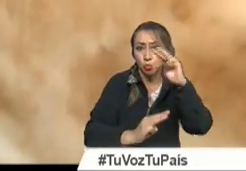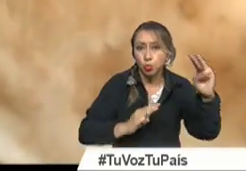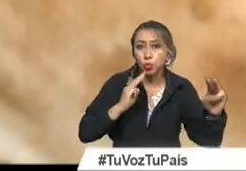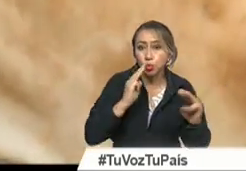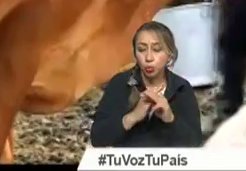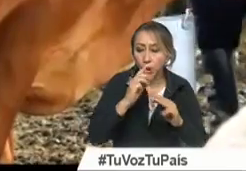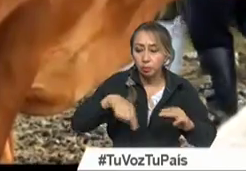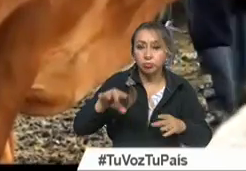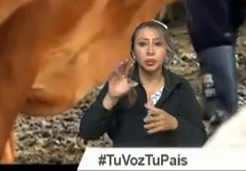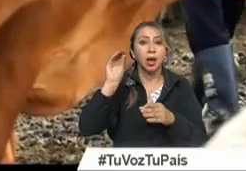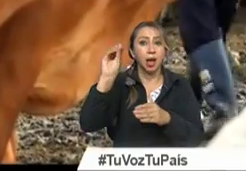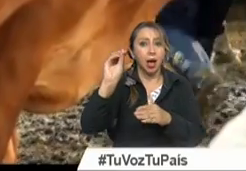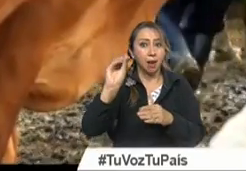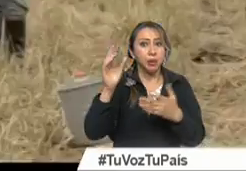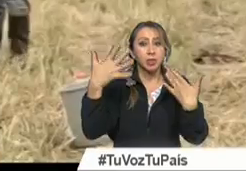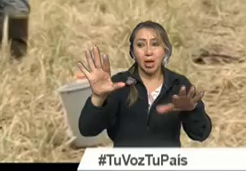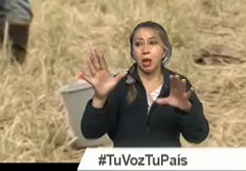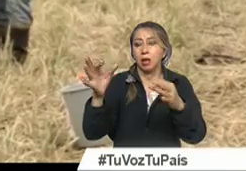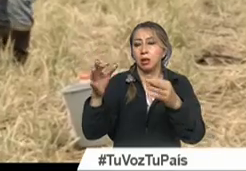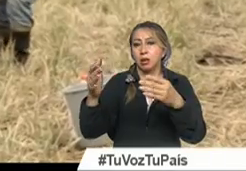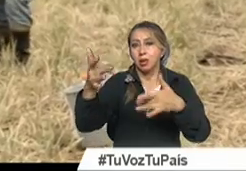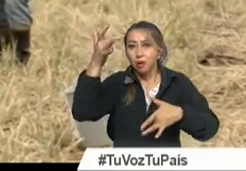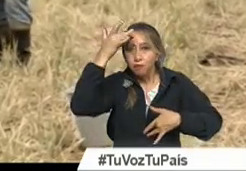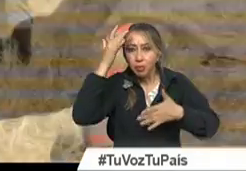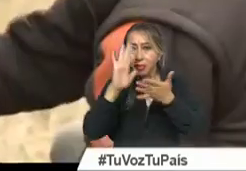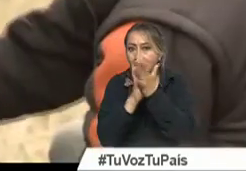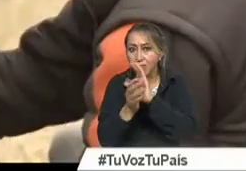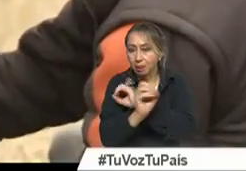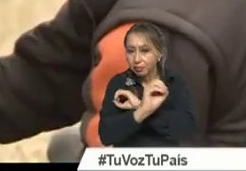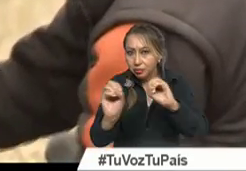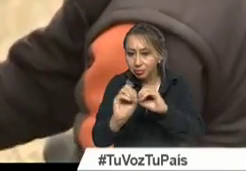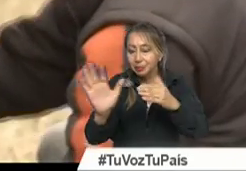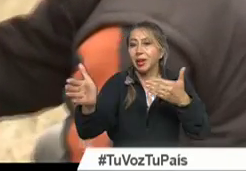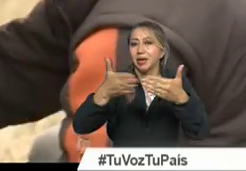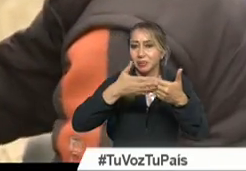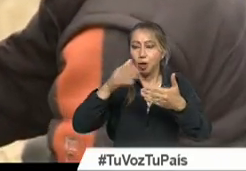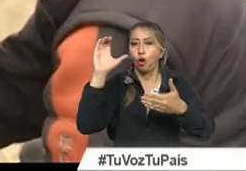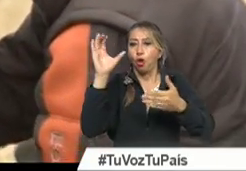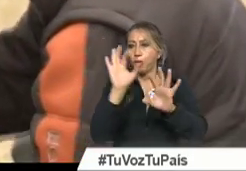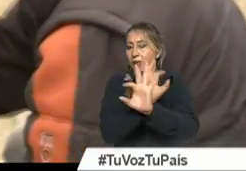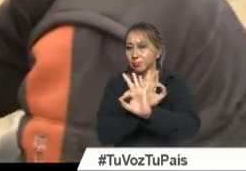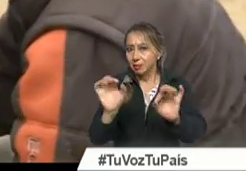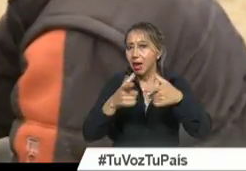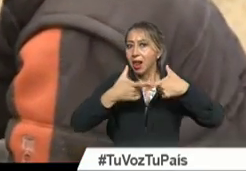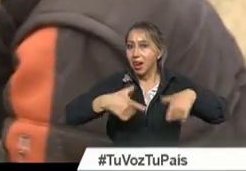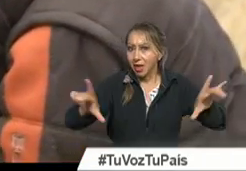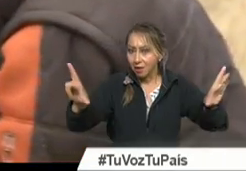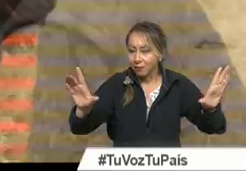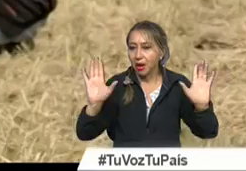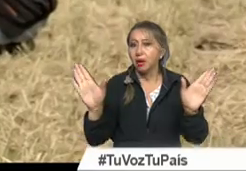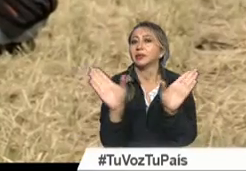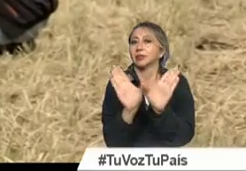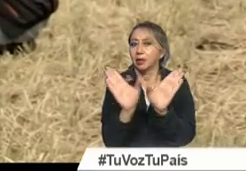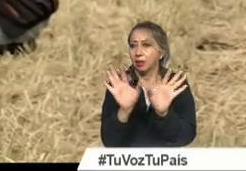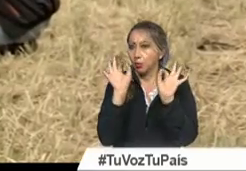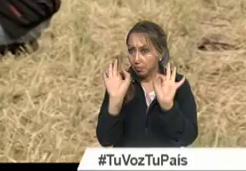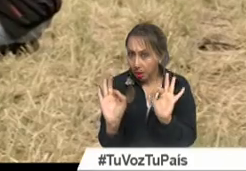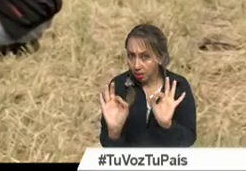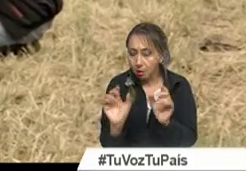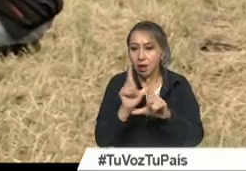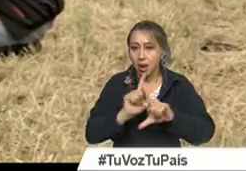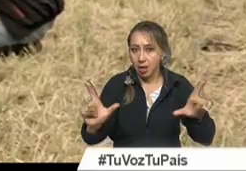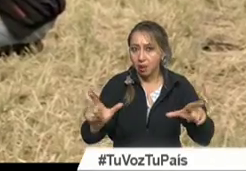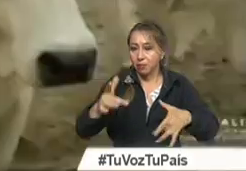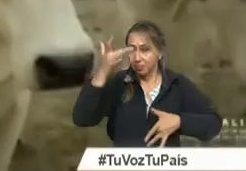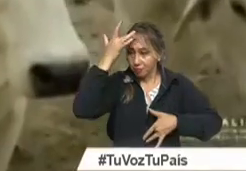notifique que se han cerrado todos los eventos de fiebre aftosa y colombia haya recuperado su está y sanitario como libre de